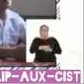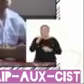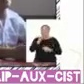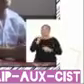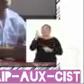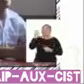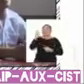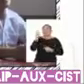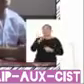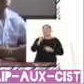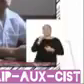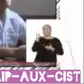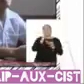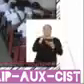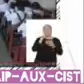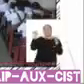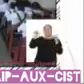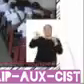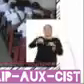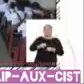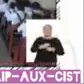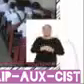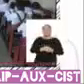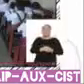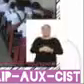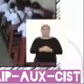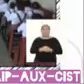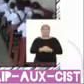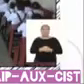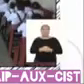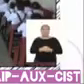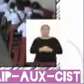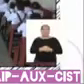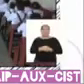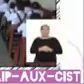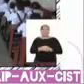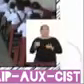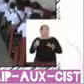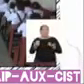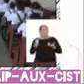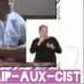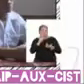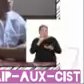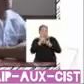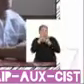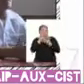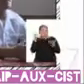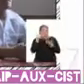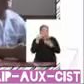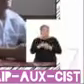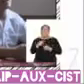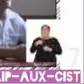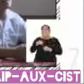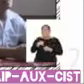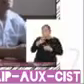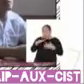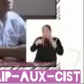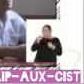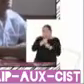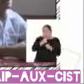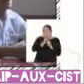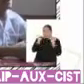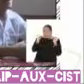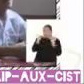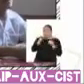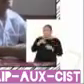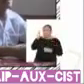No, profe. Es por las puras eso del estudio. ¿Por las puras, Quique? A ver, explícame eso, por favor. Porque uno puede trabajar nomás.